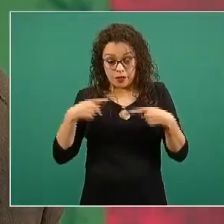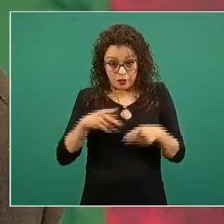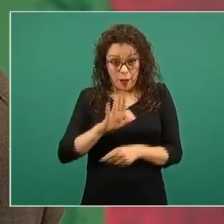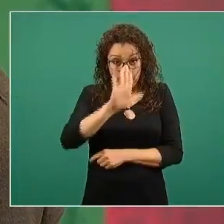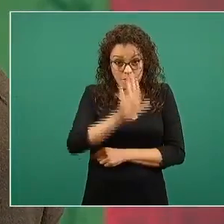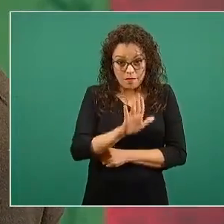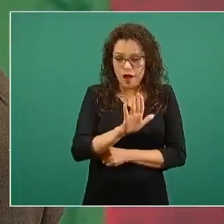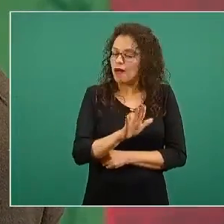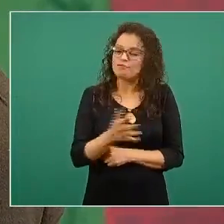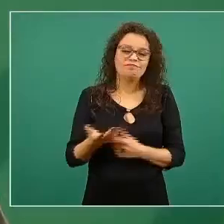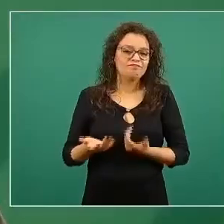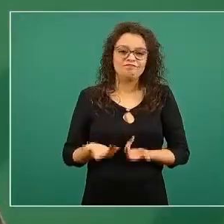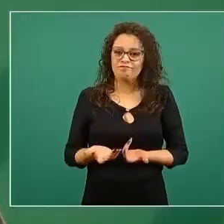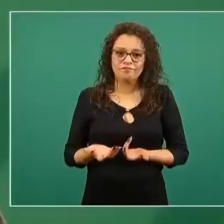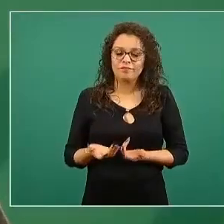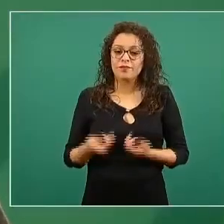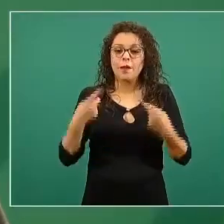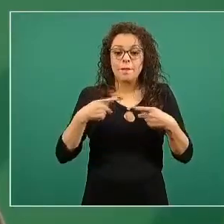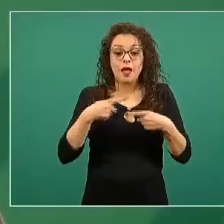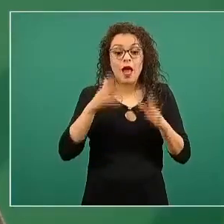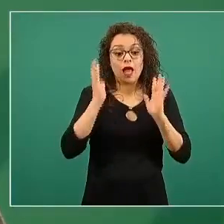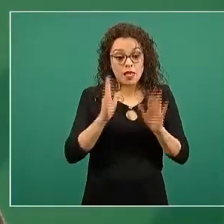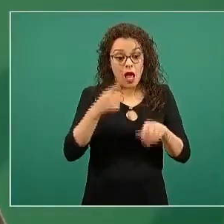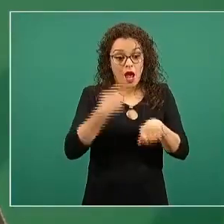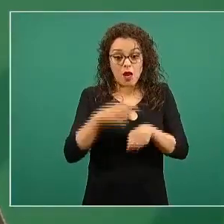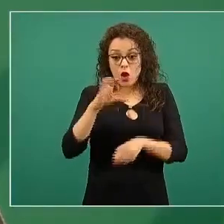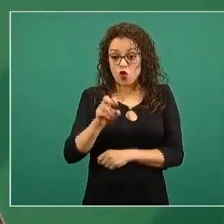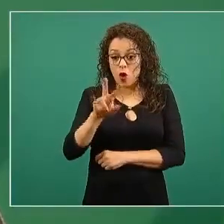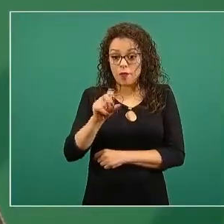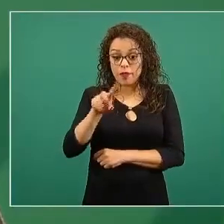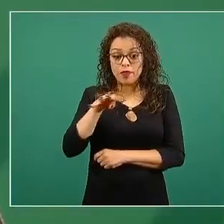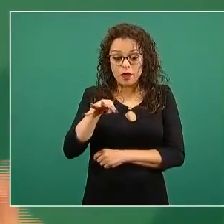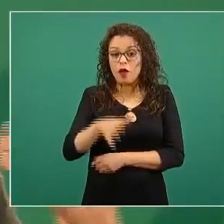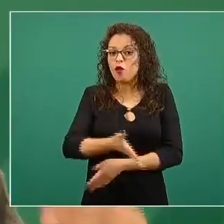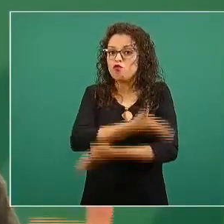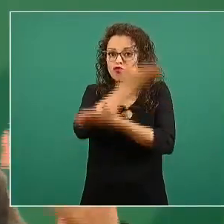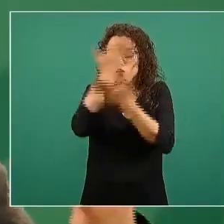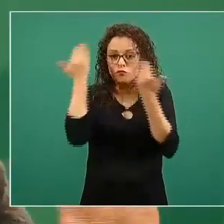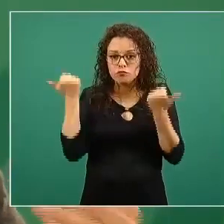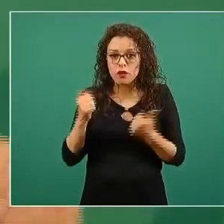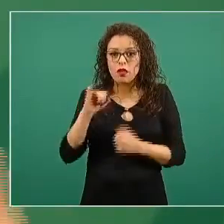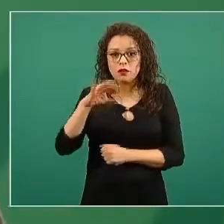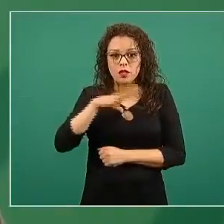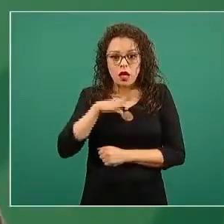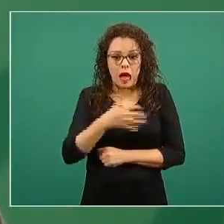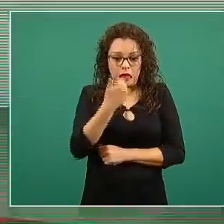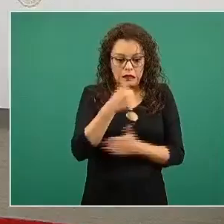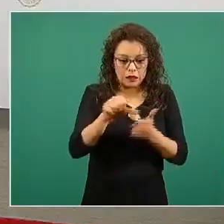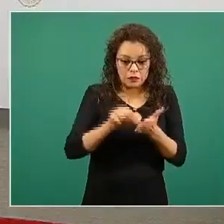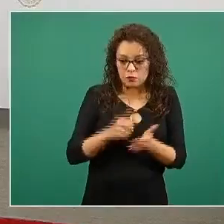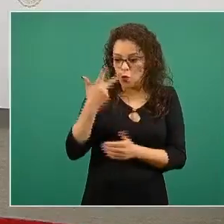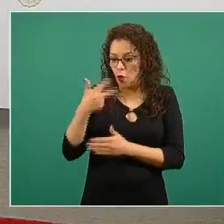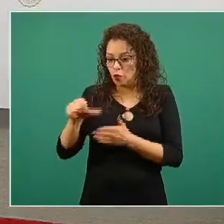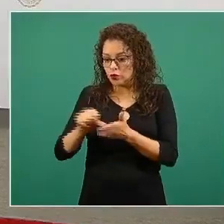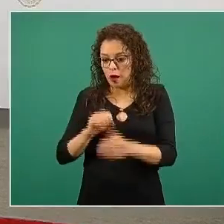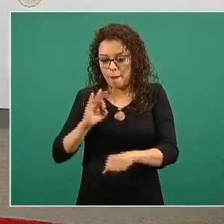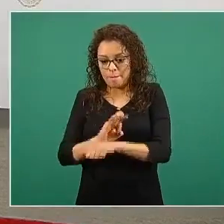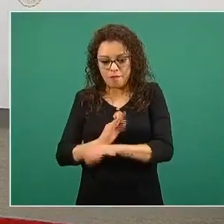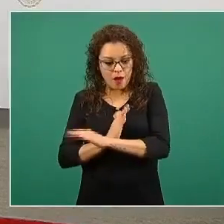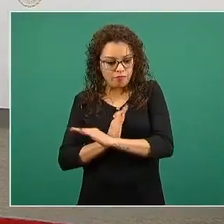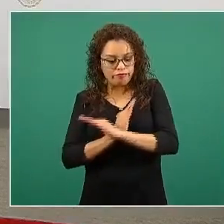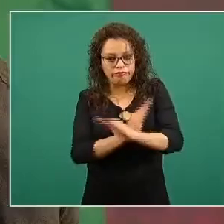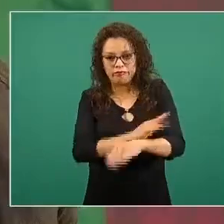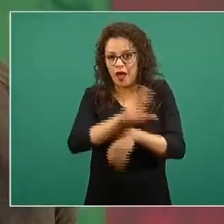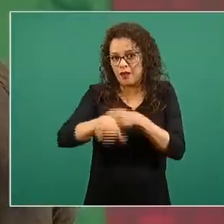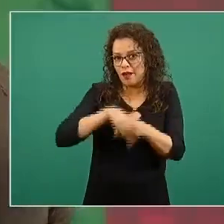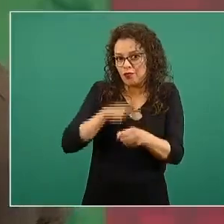tener COVID-19, no sabemos exactamente si va a tener esos 6 o esos 8 meses de protección natural.